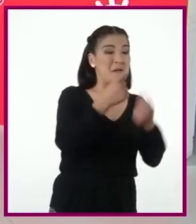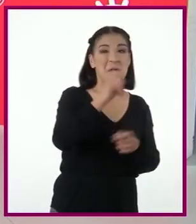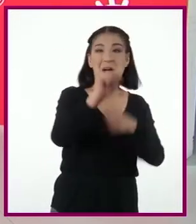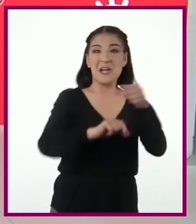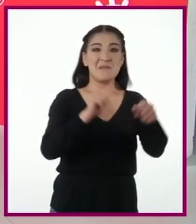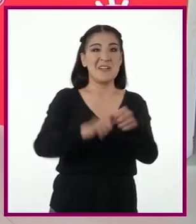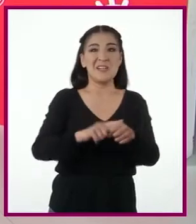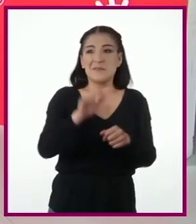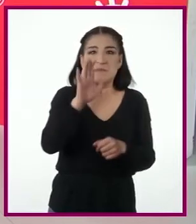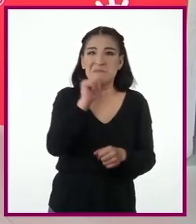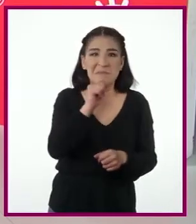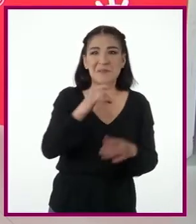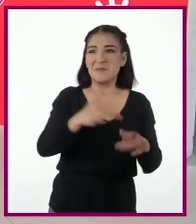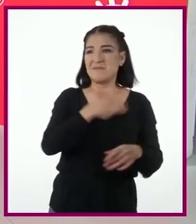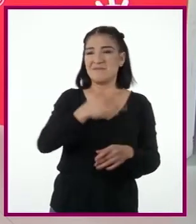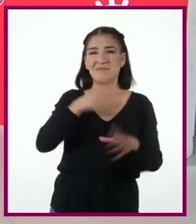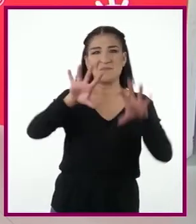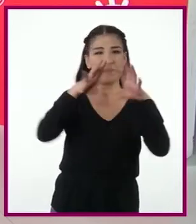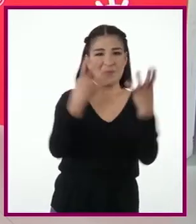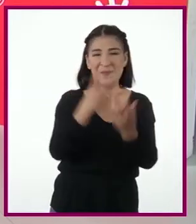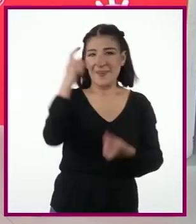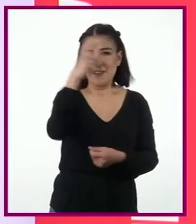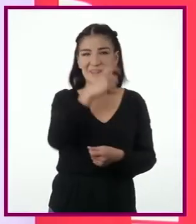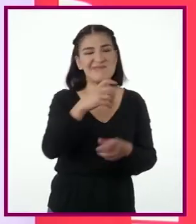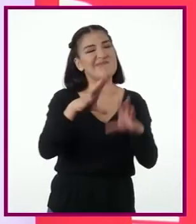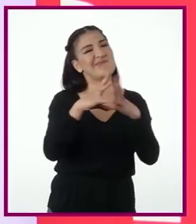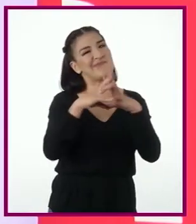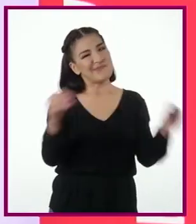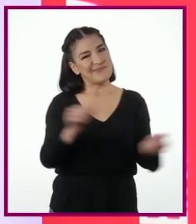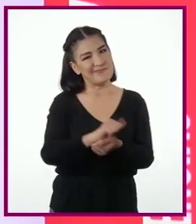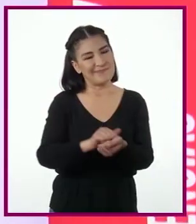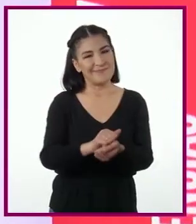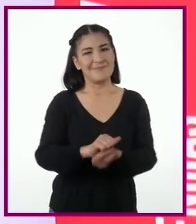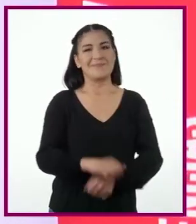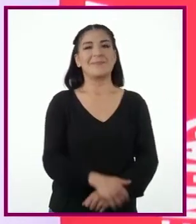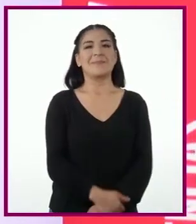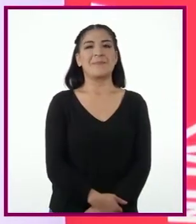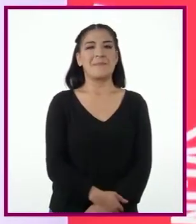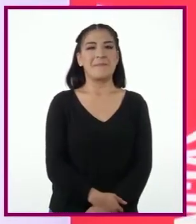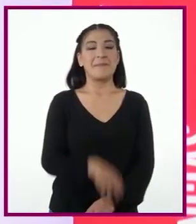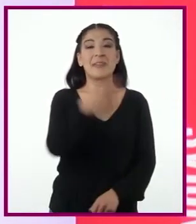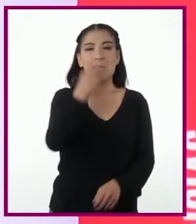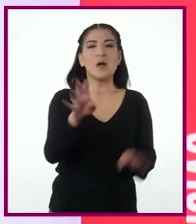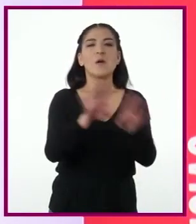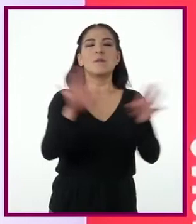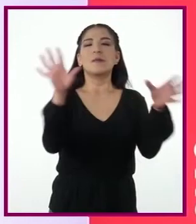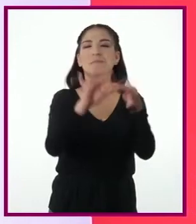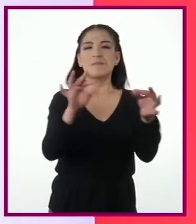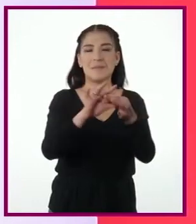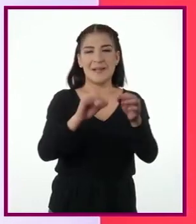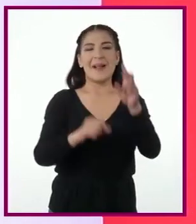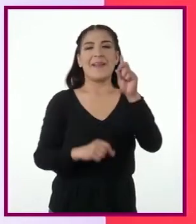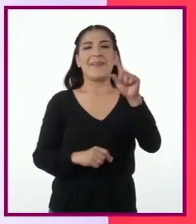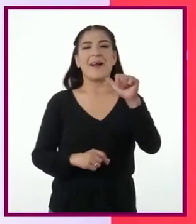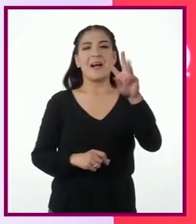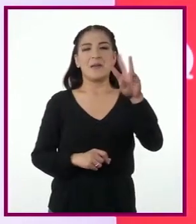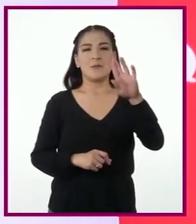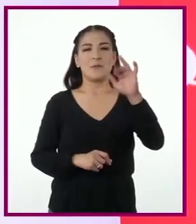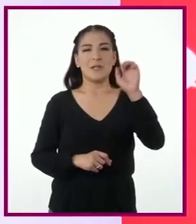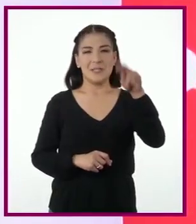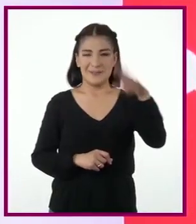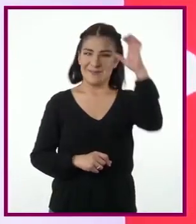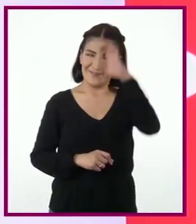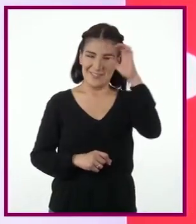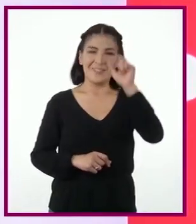comenzarán a desaparecer e incluso a extinguirse. Esta fue una de las conclusiones de Darwin, derivada de los viajes,